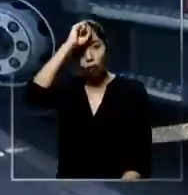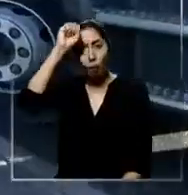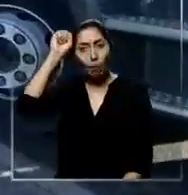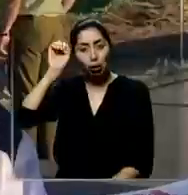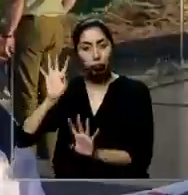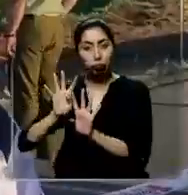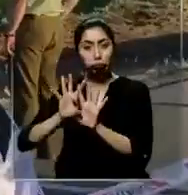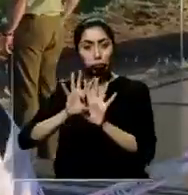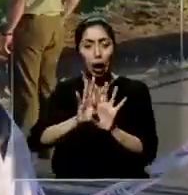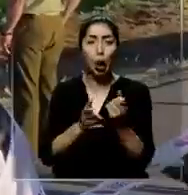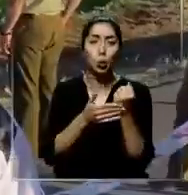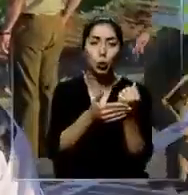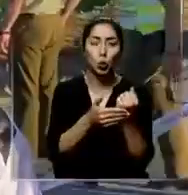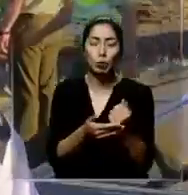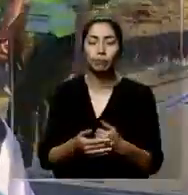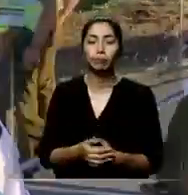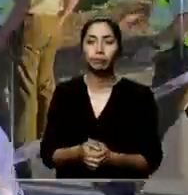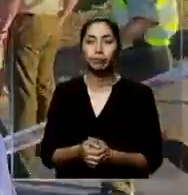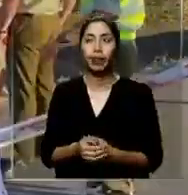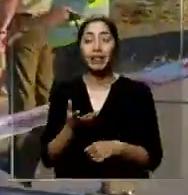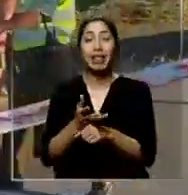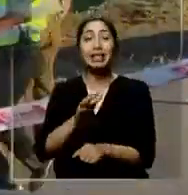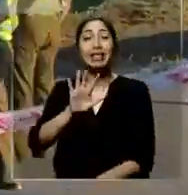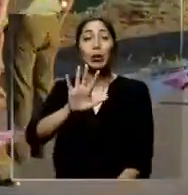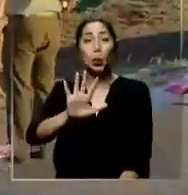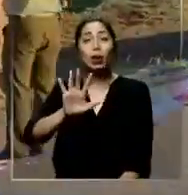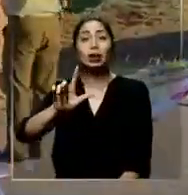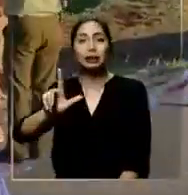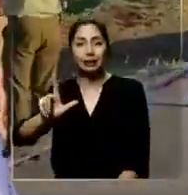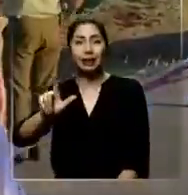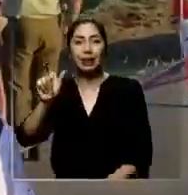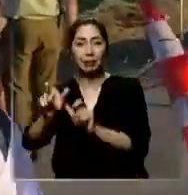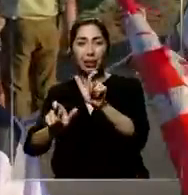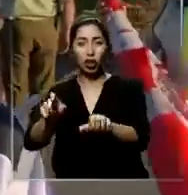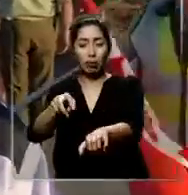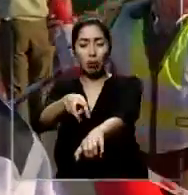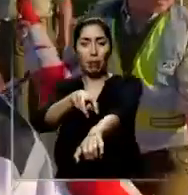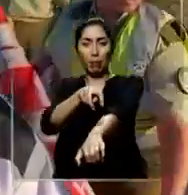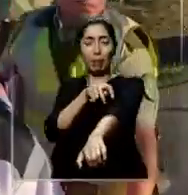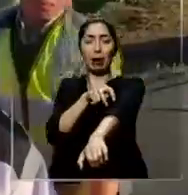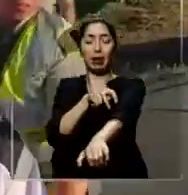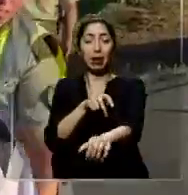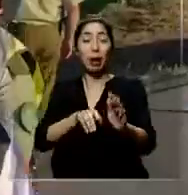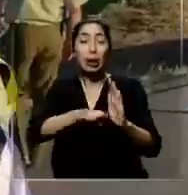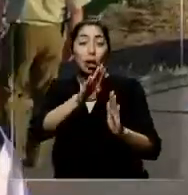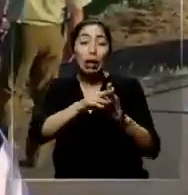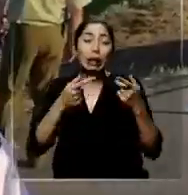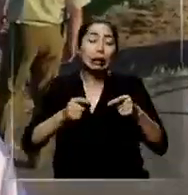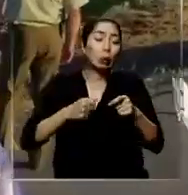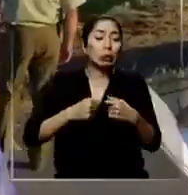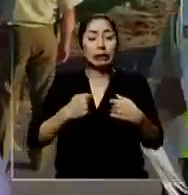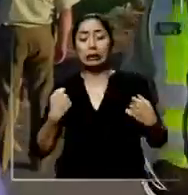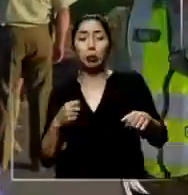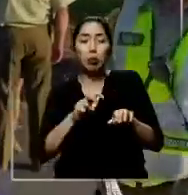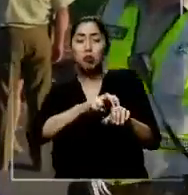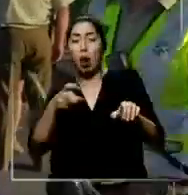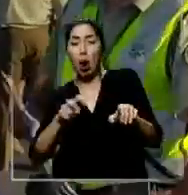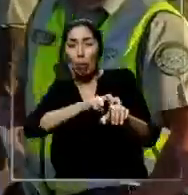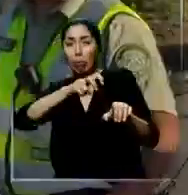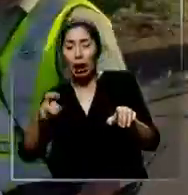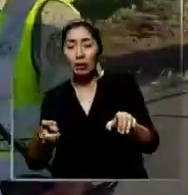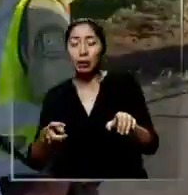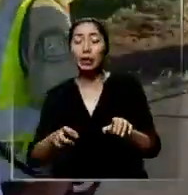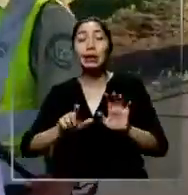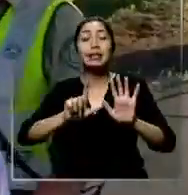emergencia fatal. Dieron cuenta que eran 57 pasajeros que estaban. La mayoría salió por sus propios medios. 7 pasajeros, que